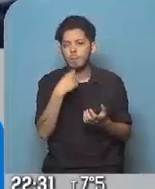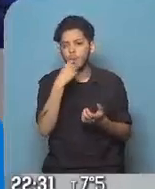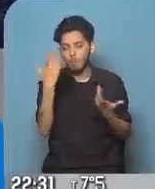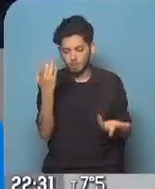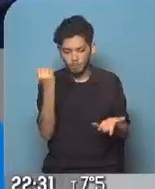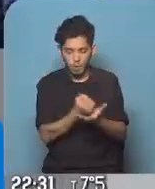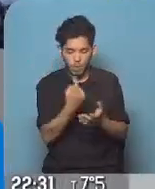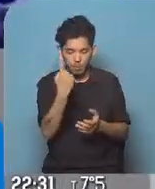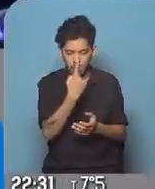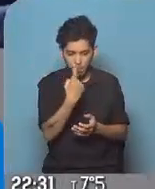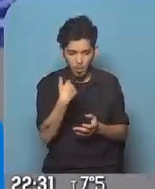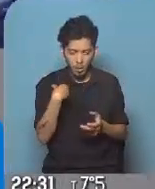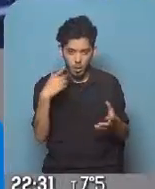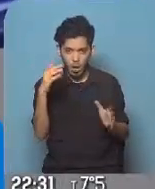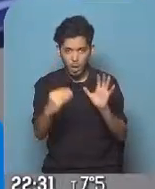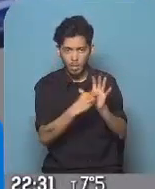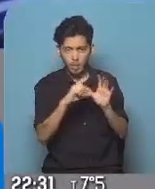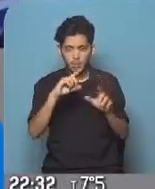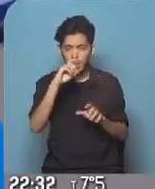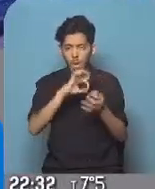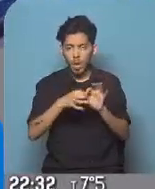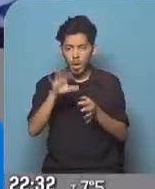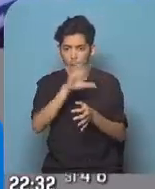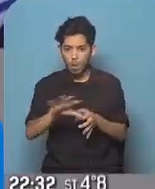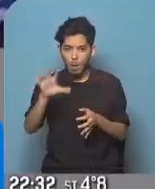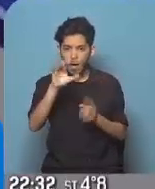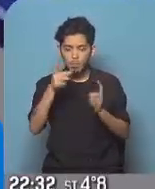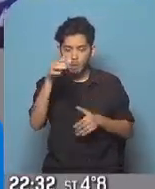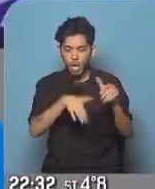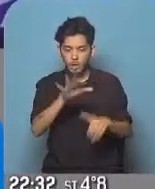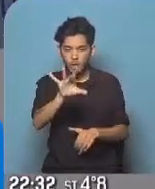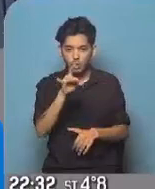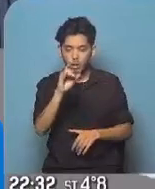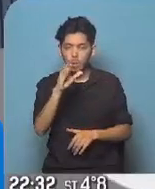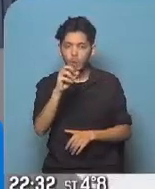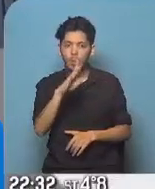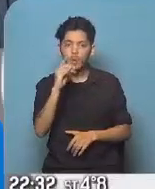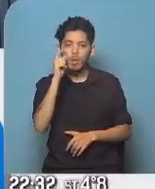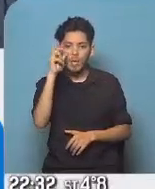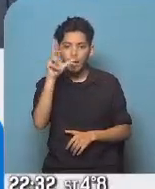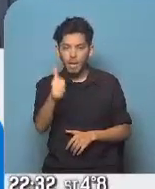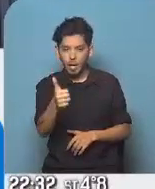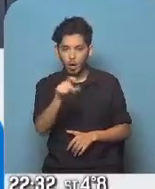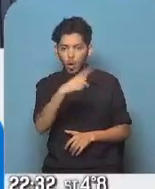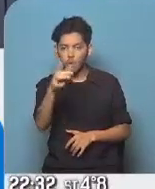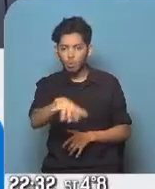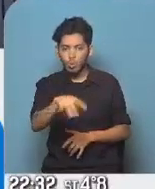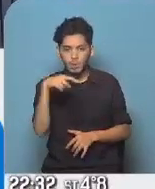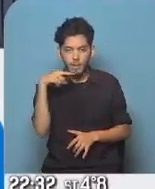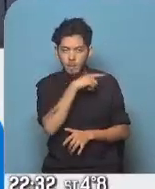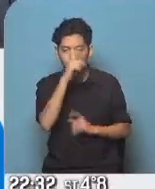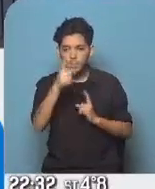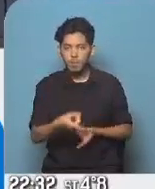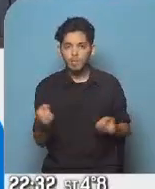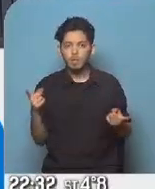por un lado, la agenda europea, por otro lado, las elecciones de octubre en Baviera, otra región de Alemania, y también